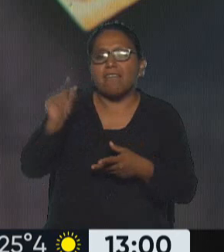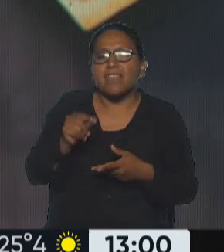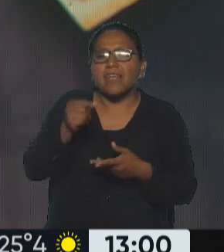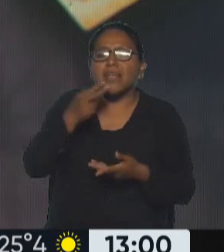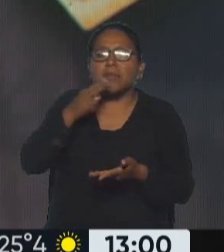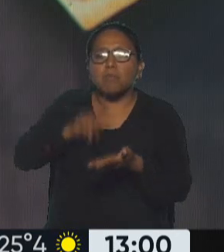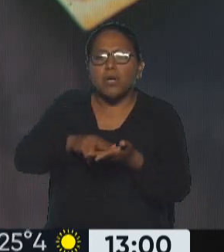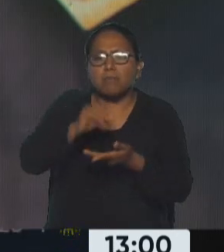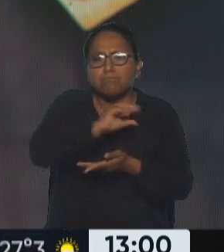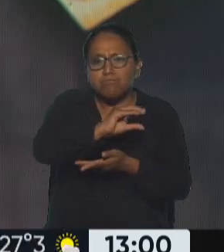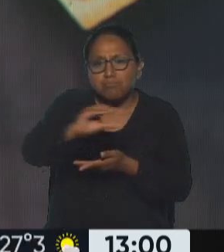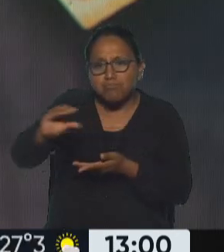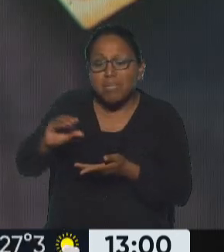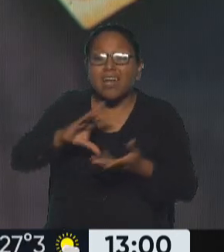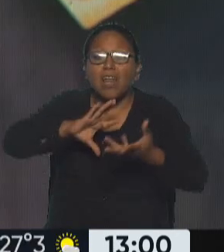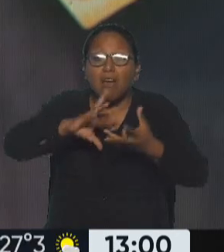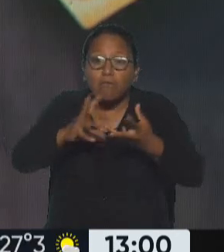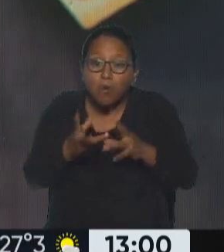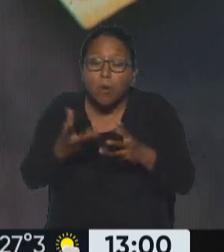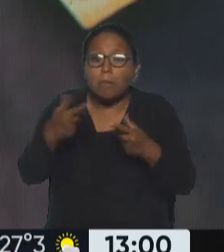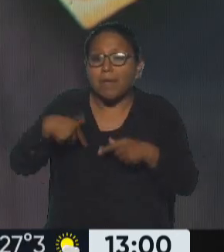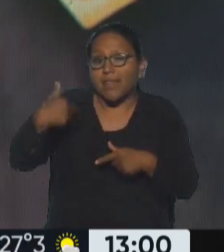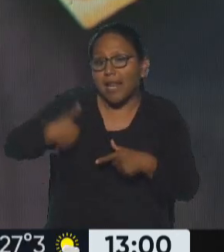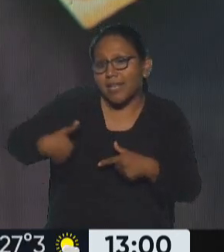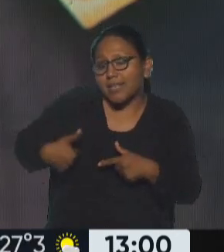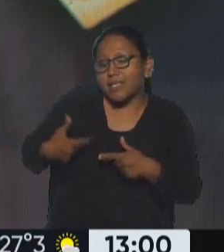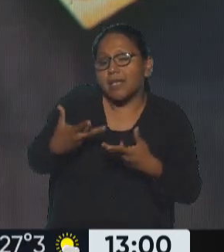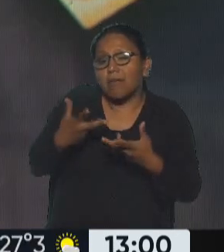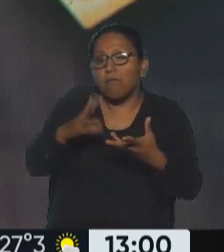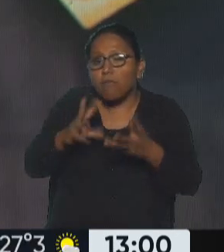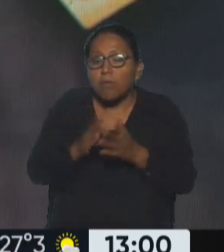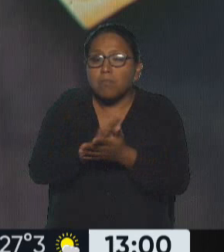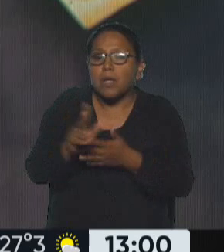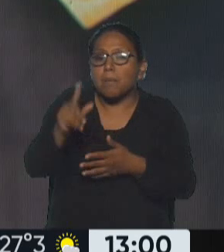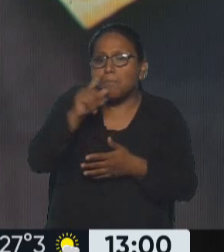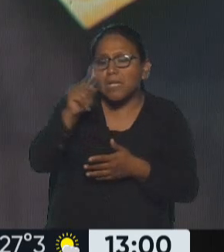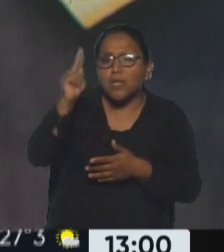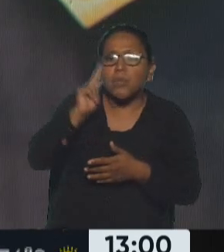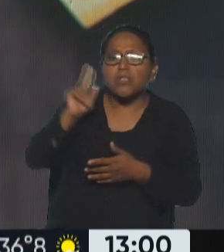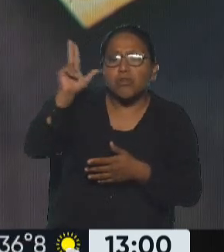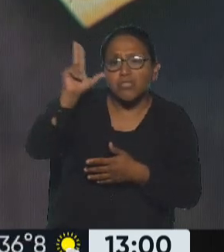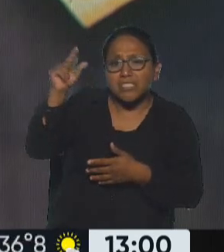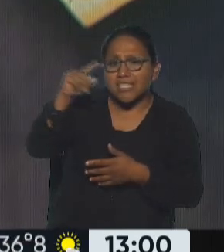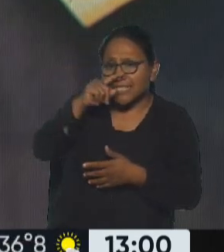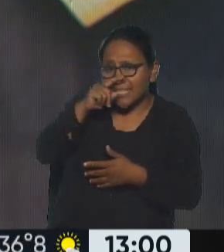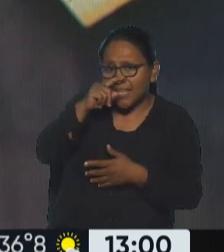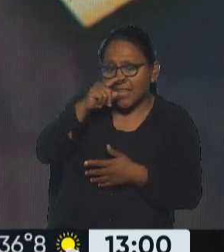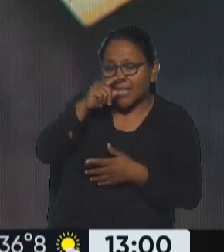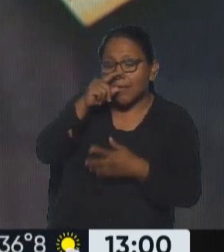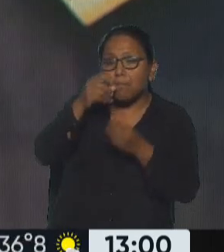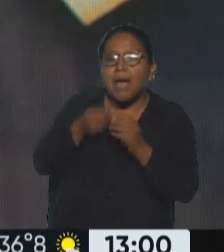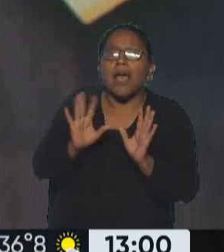impuestos es la manera que encontró este país que encontró la Argentina ya por 1987 Para